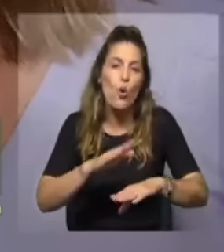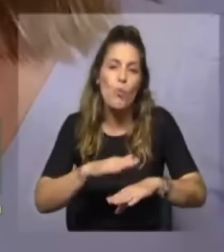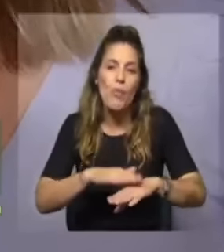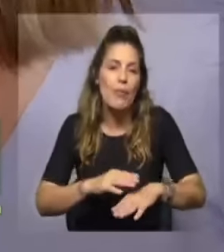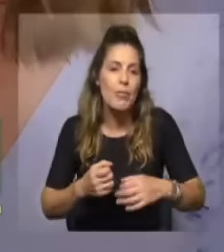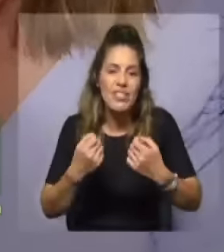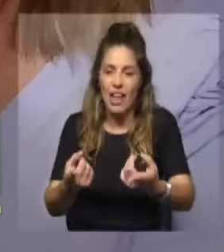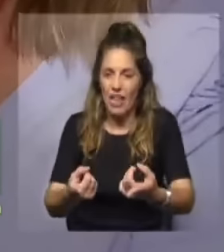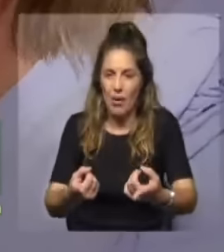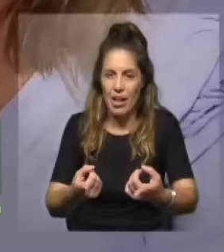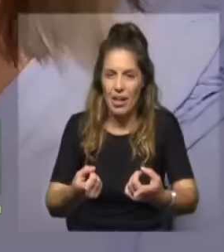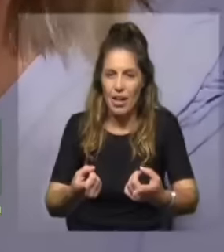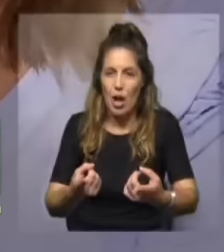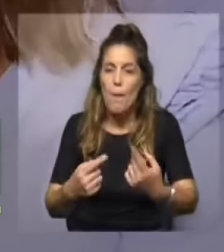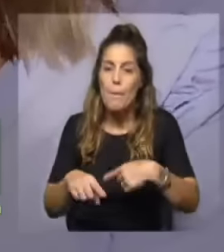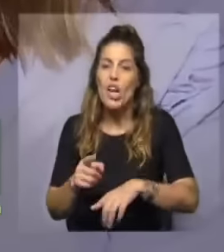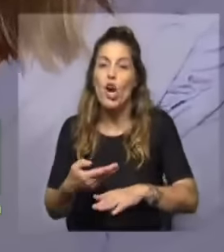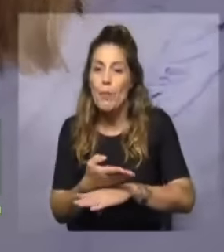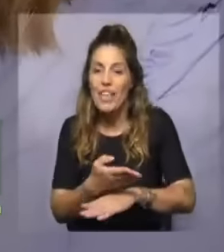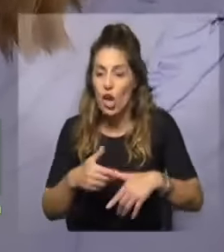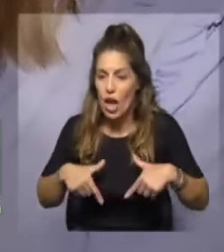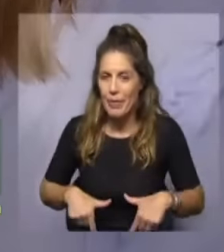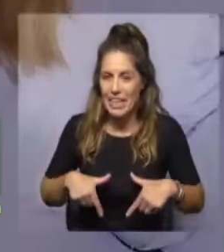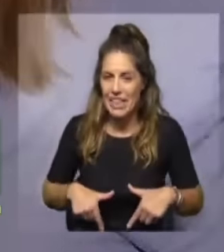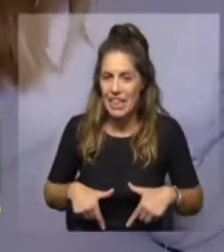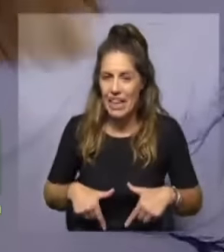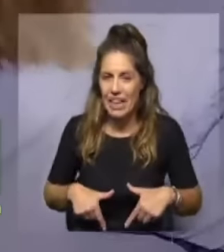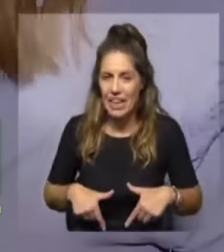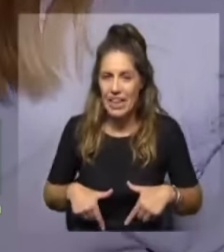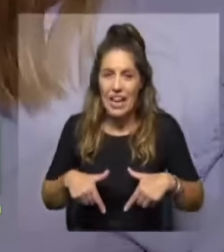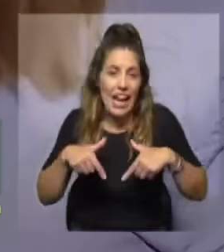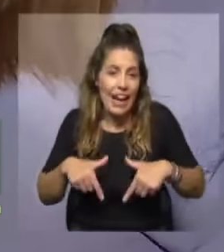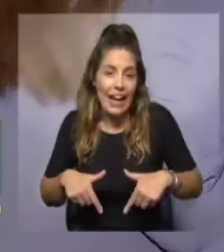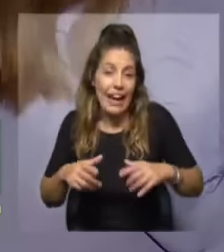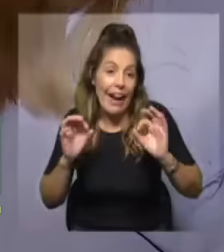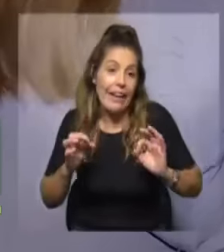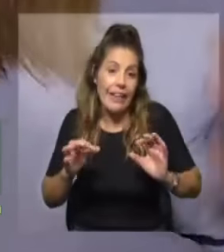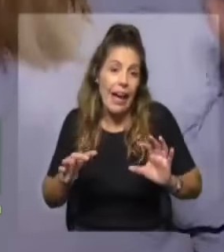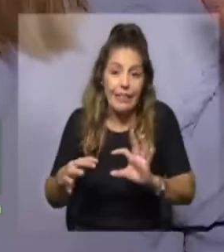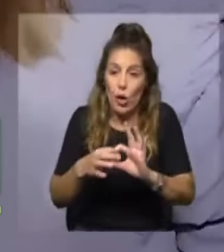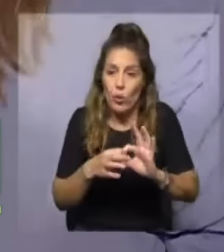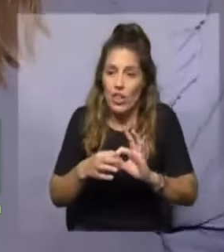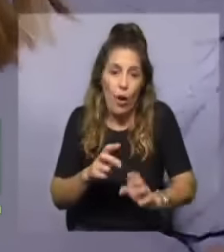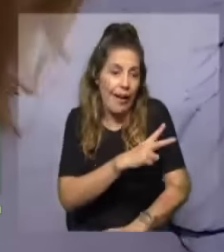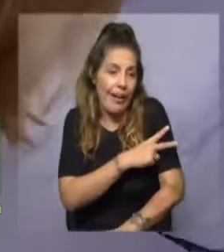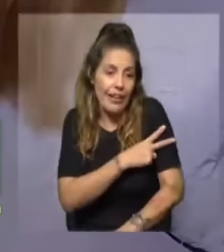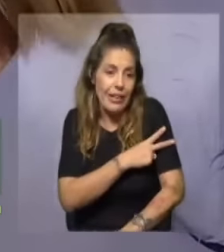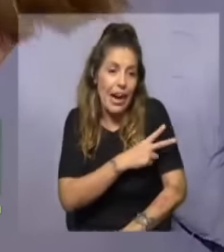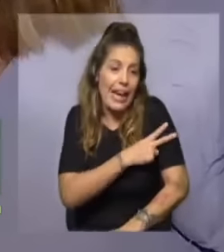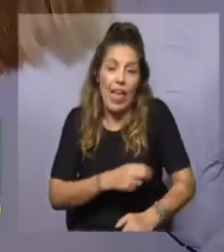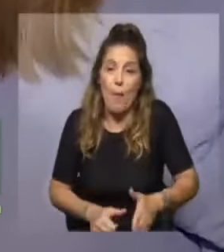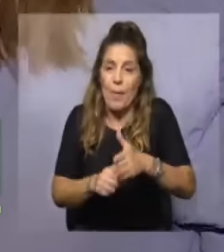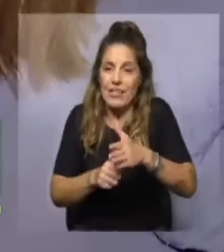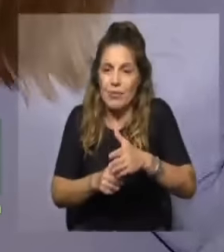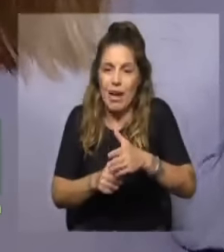daban pero con el pedido de la ministra y en realidad están sujeto a jerarquía este si la jerarca máxima del